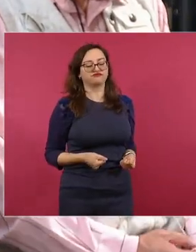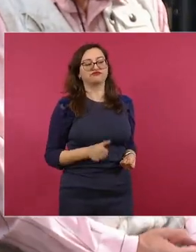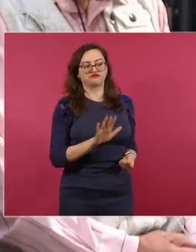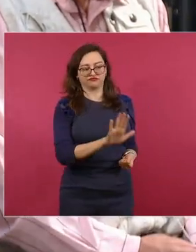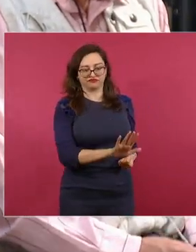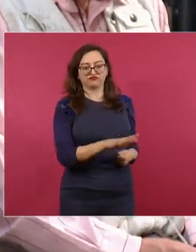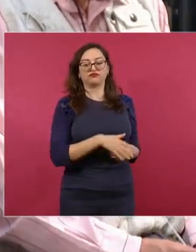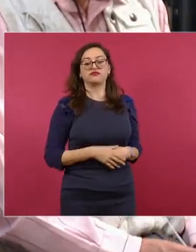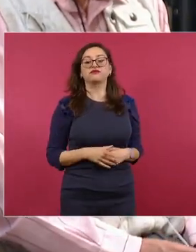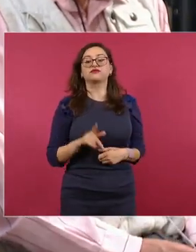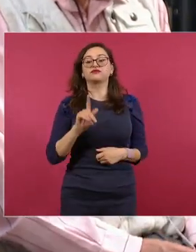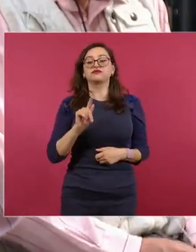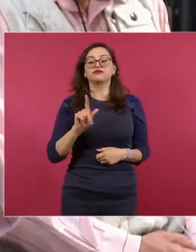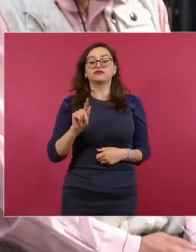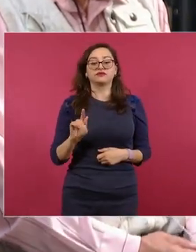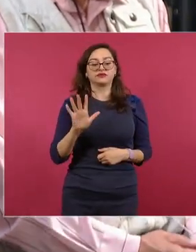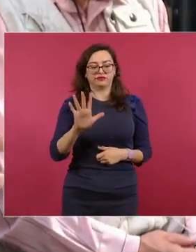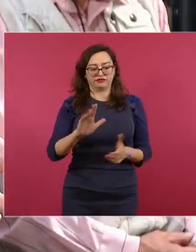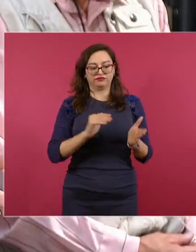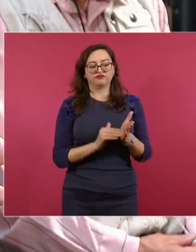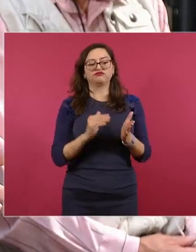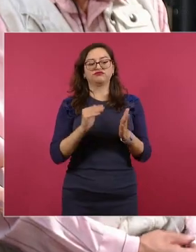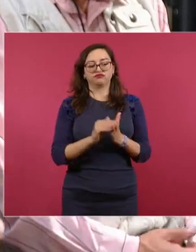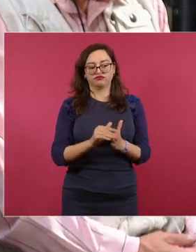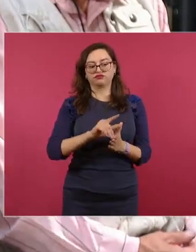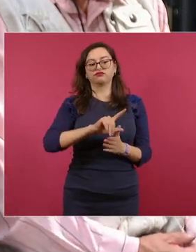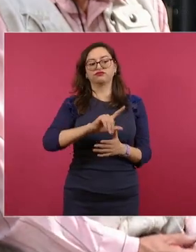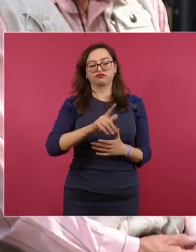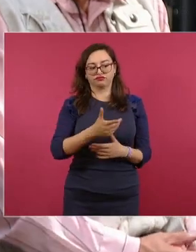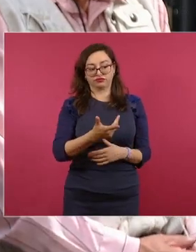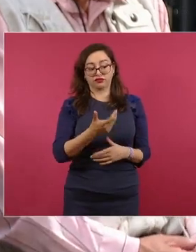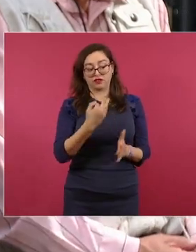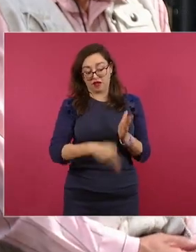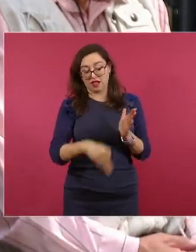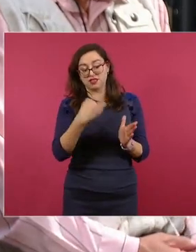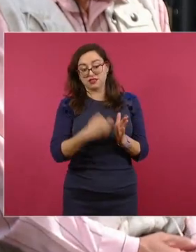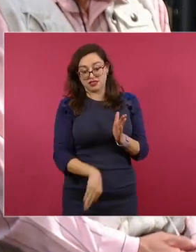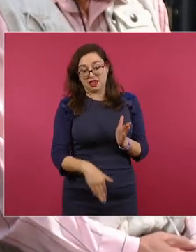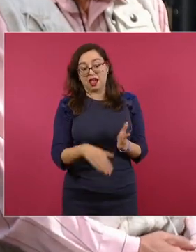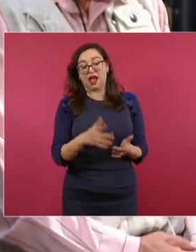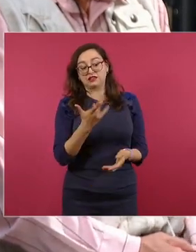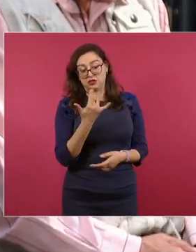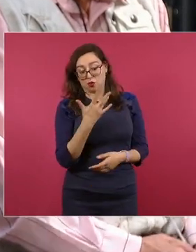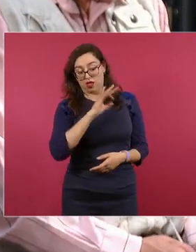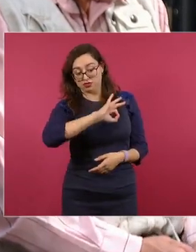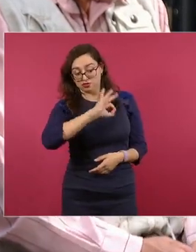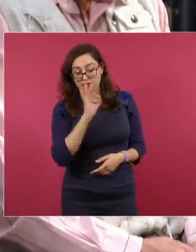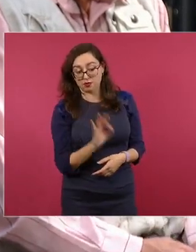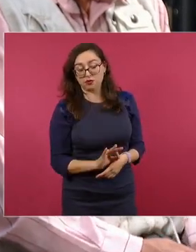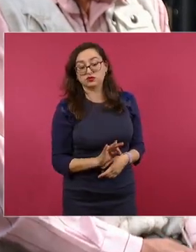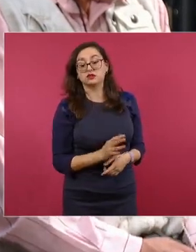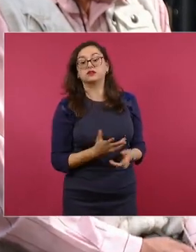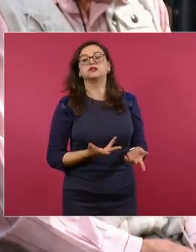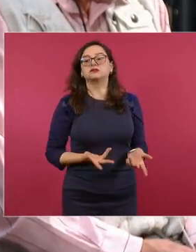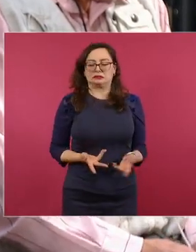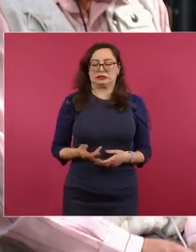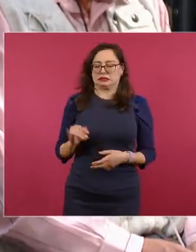75 millones de pesos al dirigente magisterial del sindicato educativo